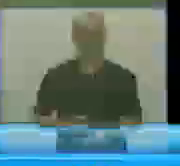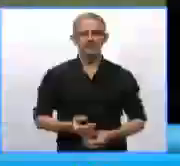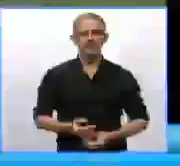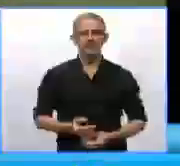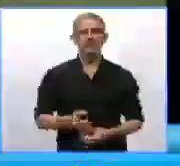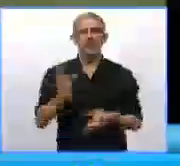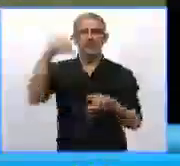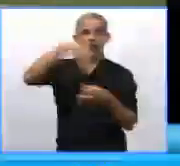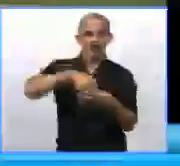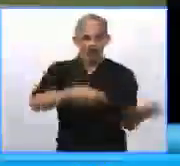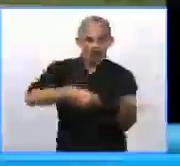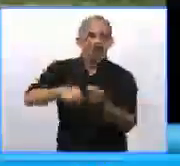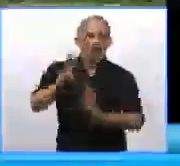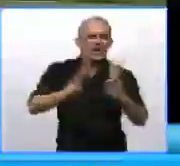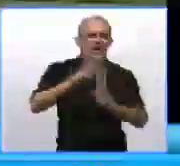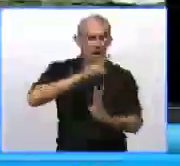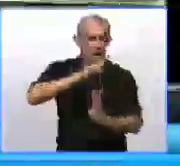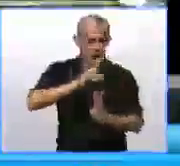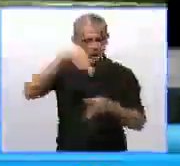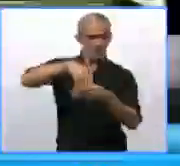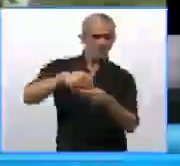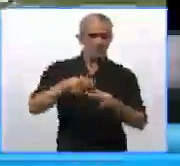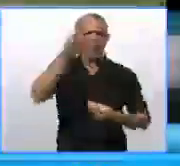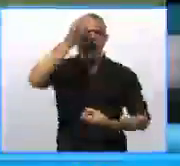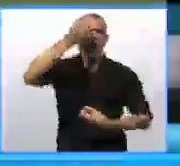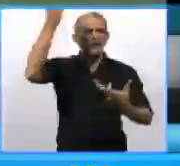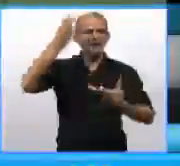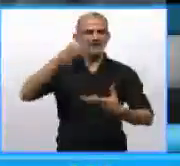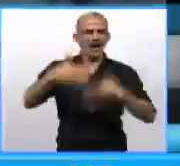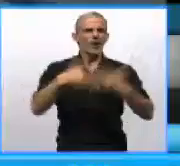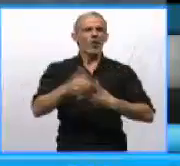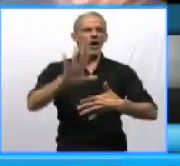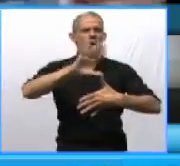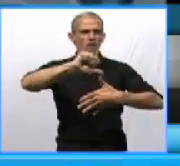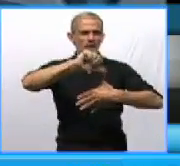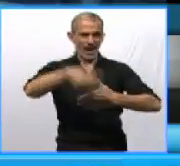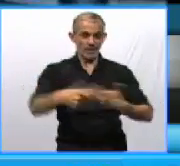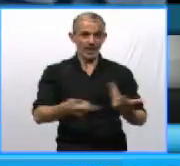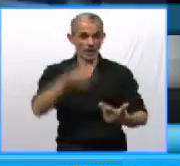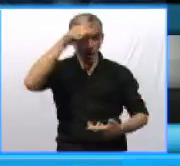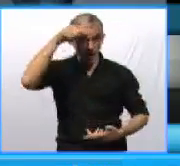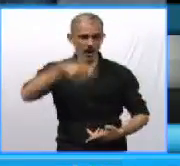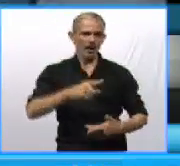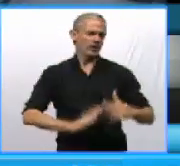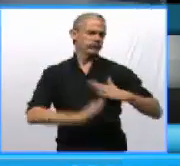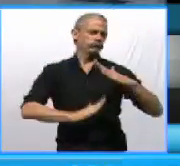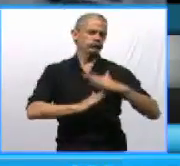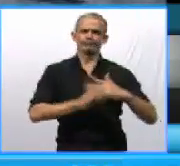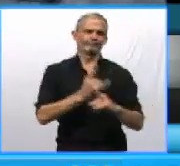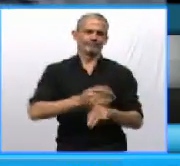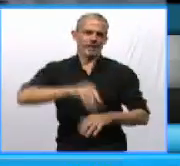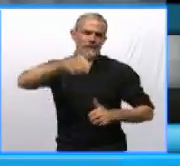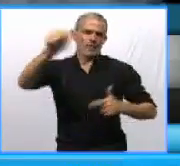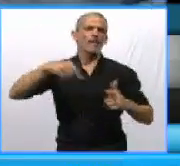Desde la incorporación del hockey sobre césped femenino al programa oficial de los Juegos Panamericanos, las Leonas han sido las reinas de la competencia.